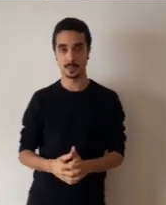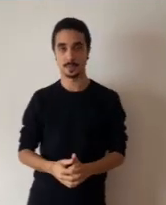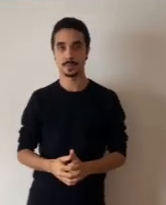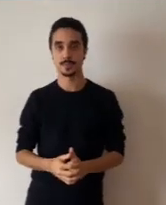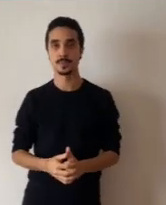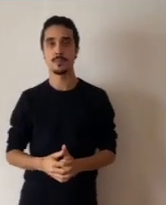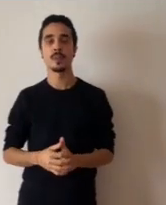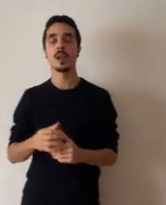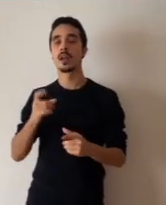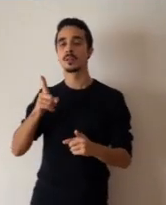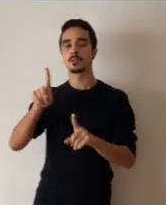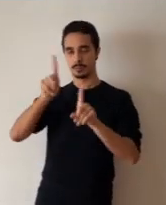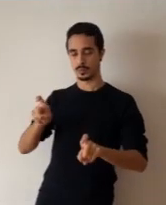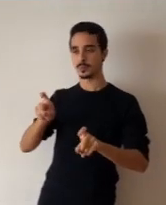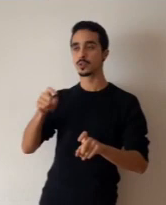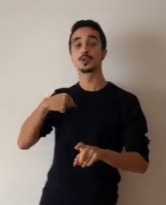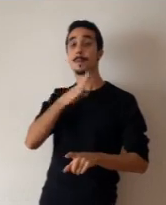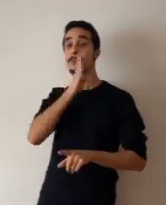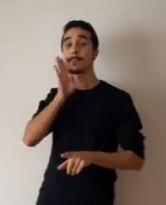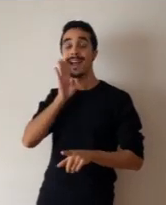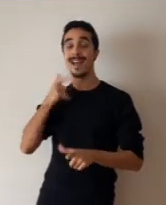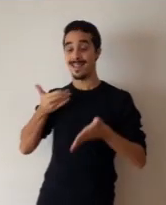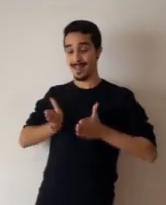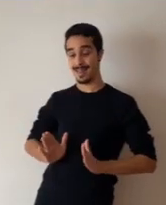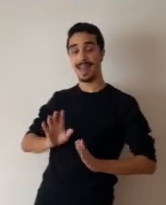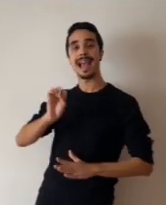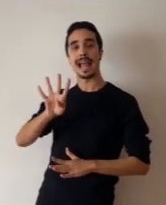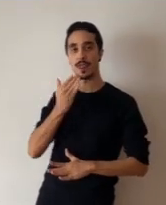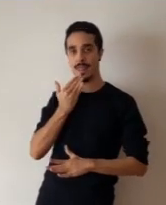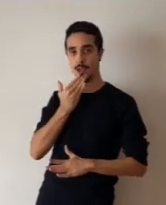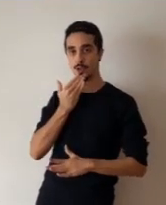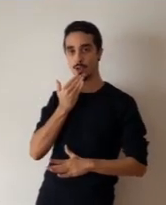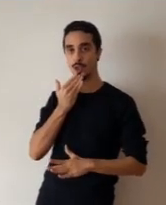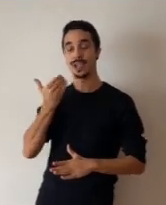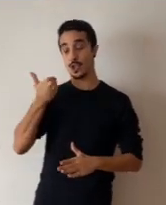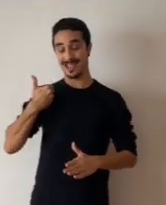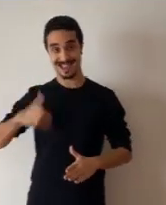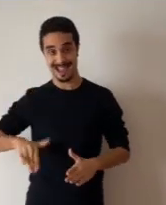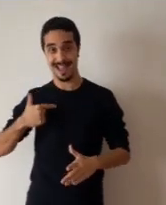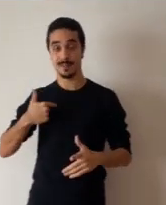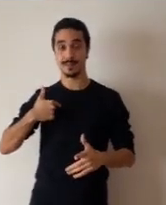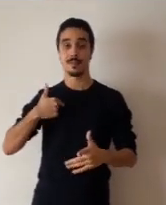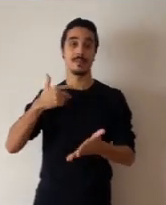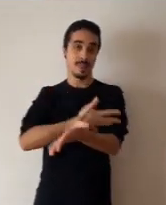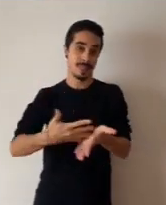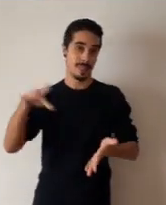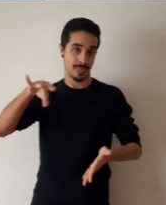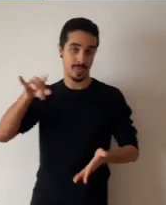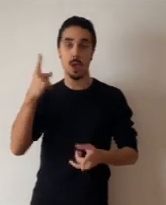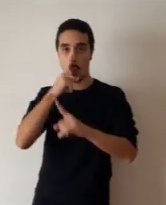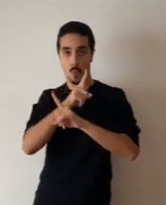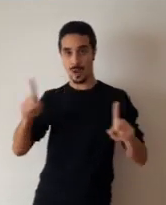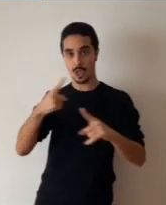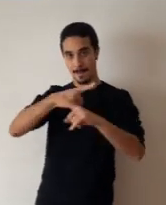de diabetes. Dice, le comento mi tema. Soy madre de una niña de 14 años, con año y